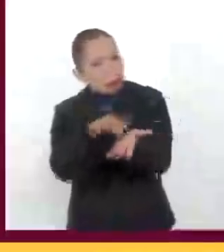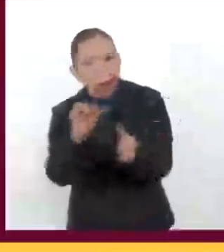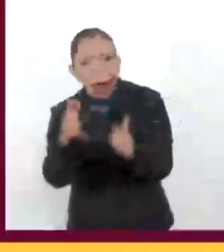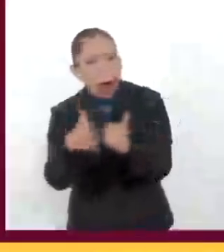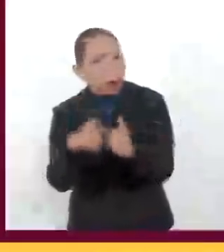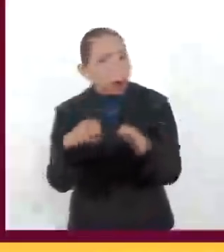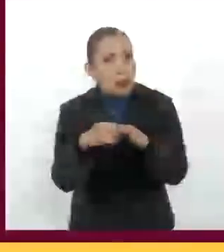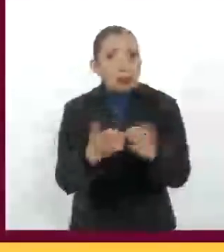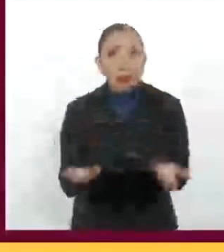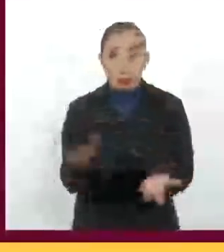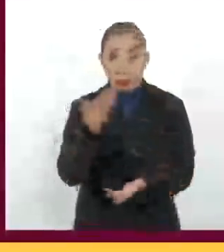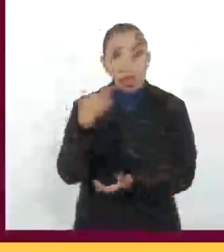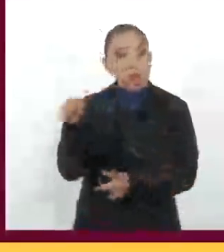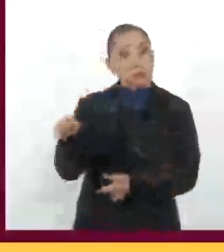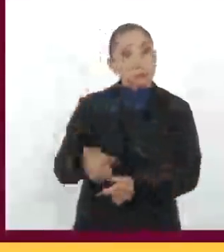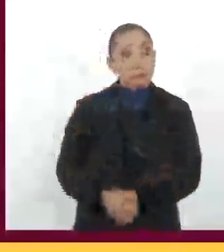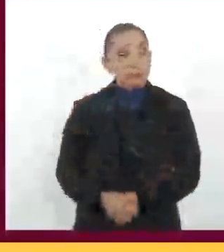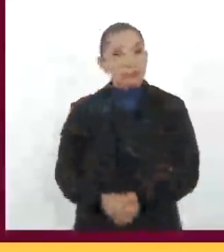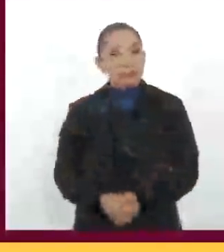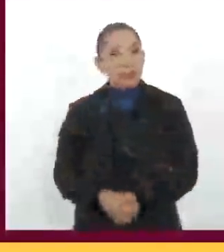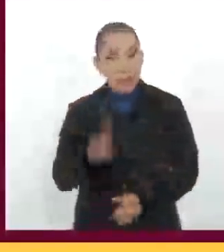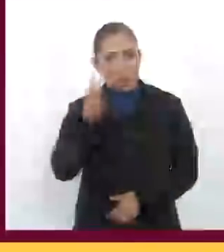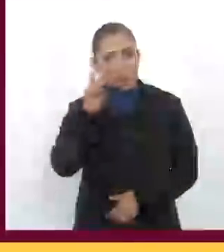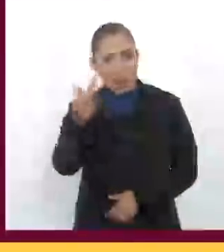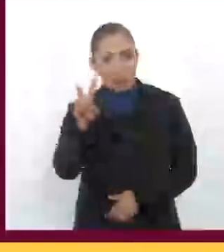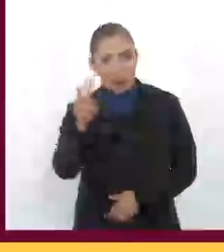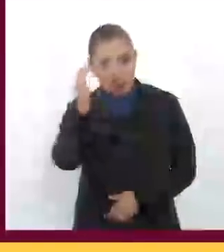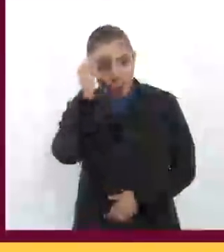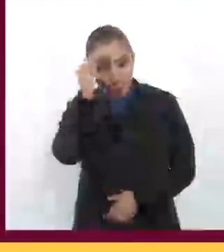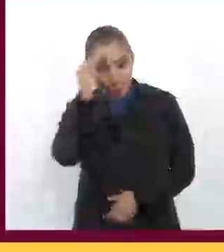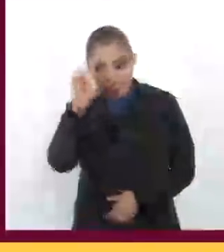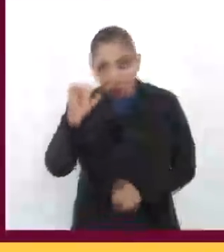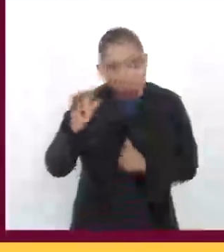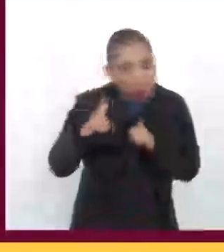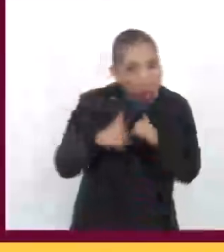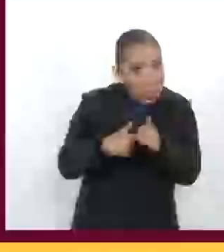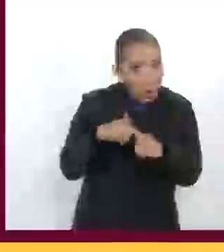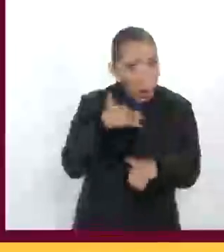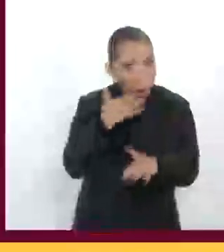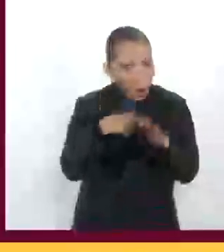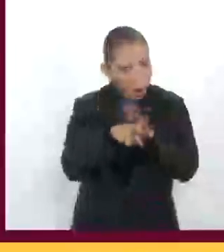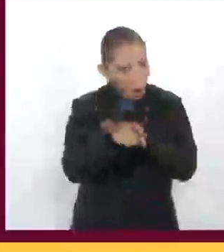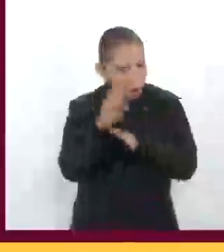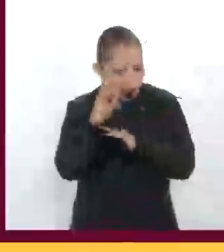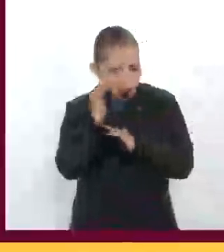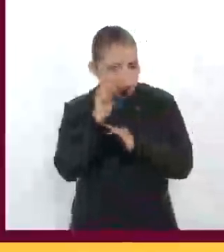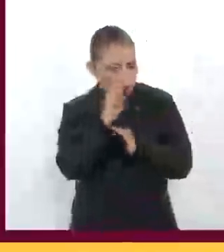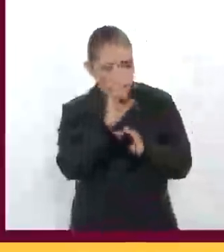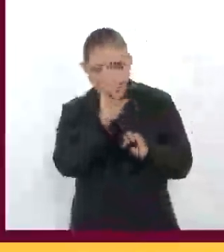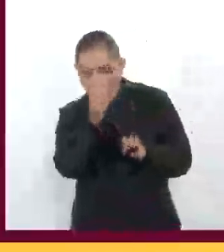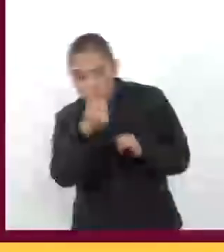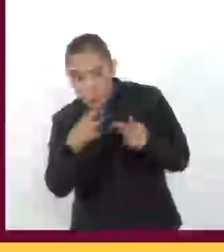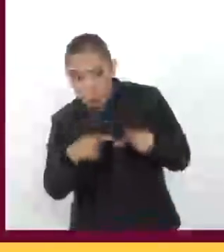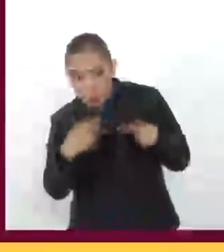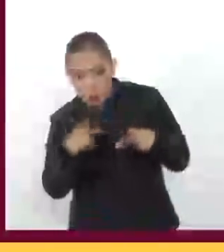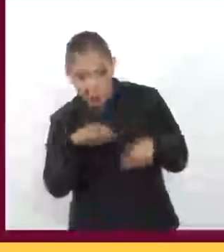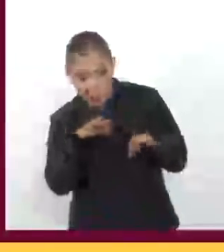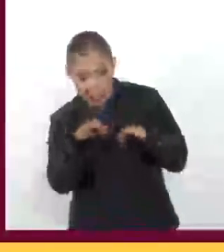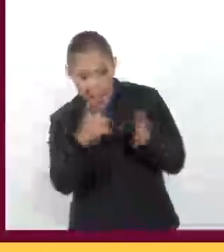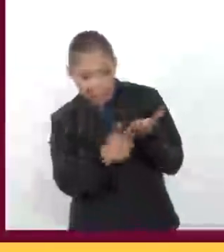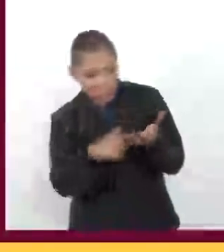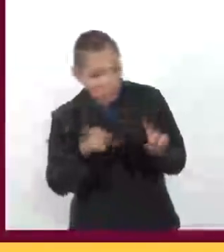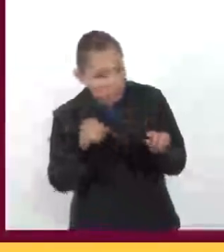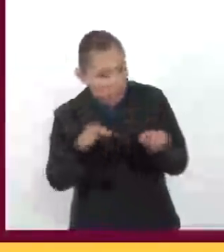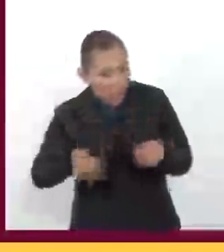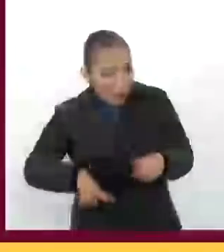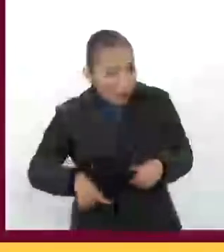las auxilia en caso de emergencia. ¿Han presenciado o conocido algún acto de corrupción por parte de alguna